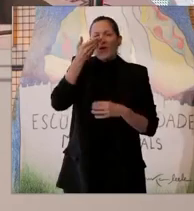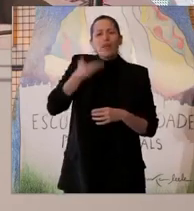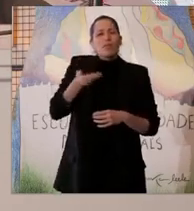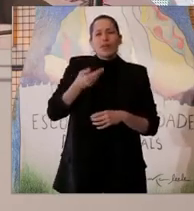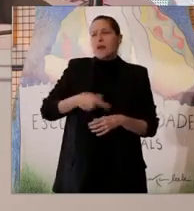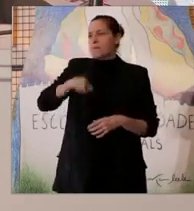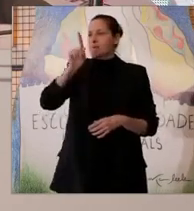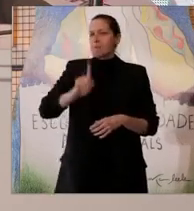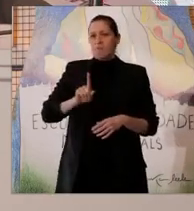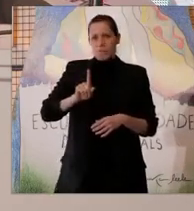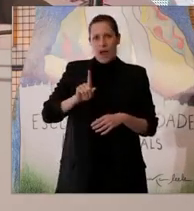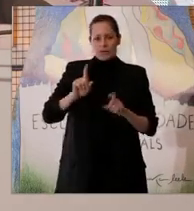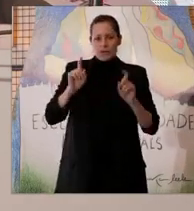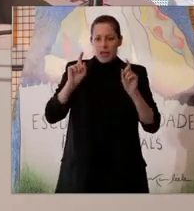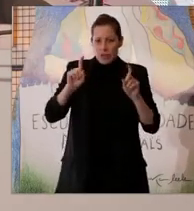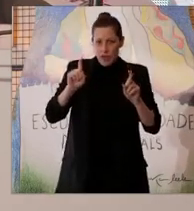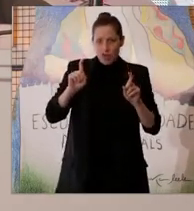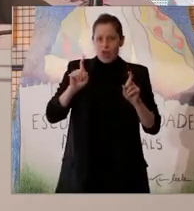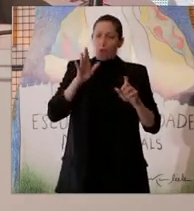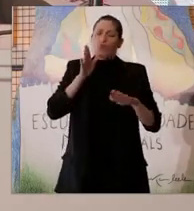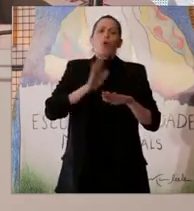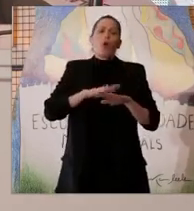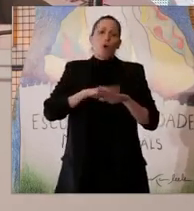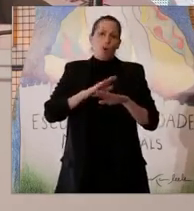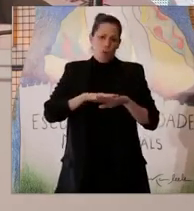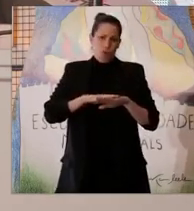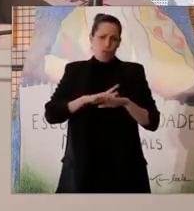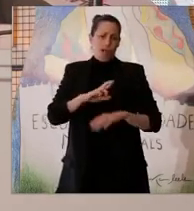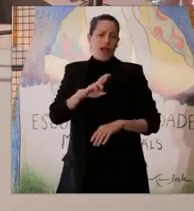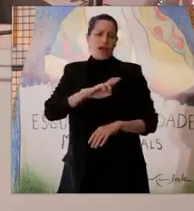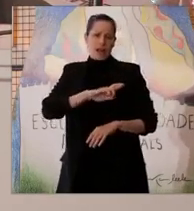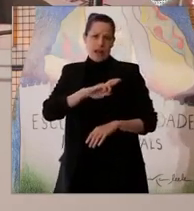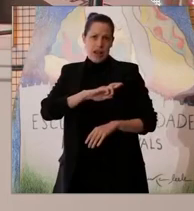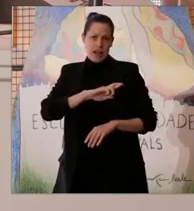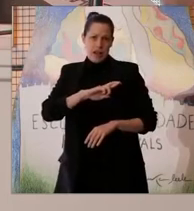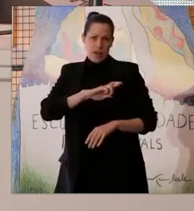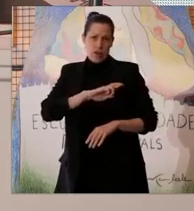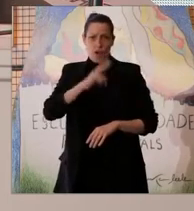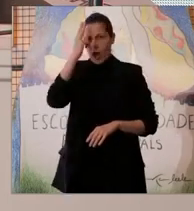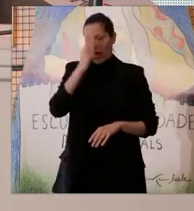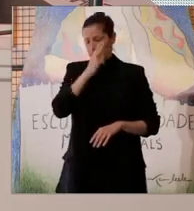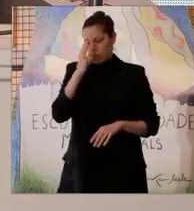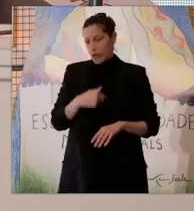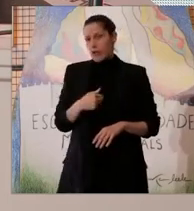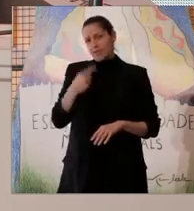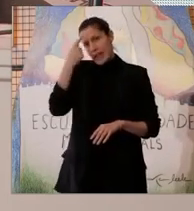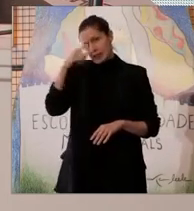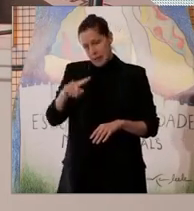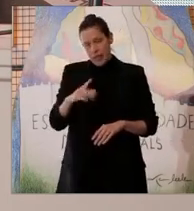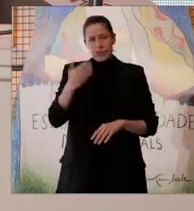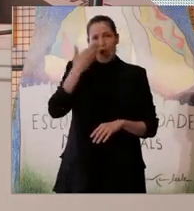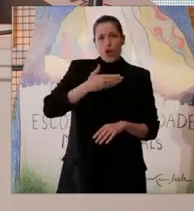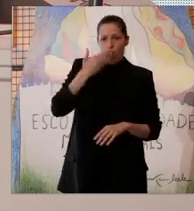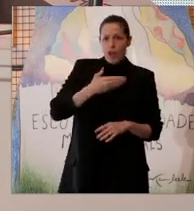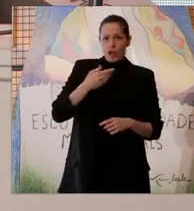es la intervención de la Iglesia Católica la mayoría de los colegios concertados que son ya sabéis modelo privado